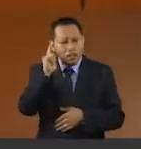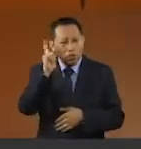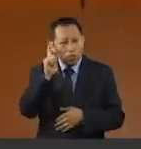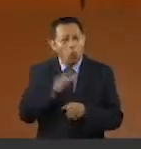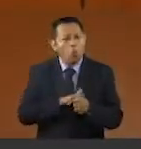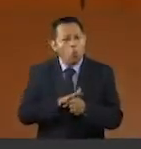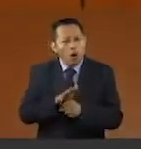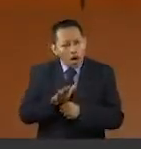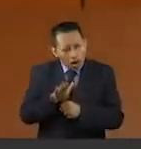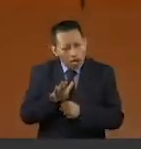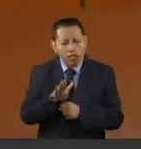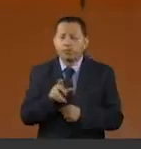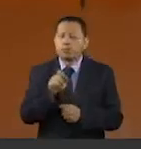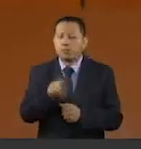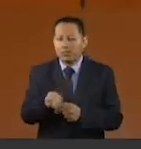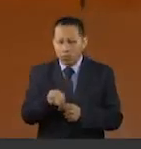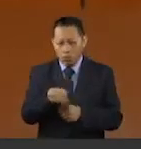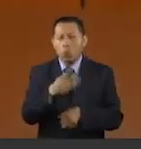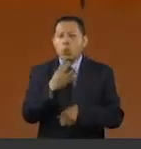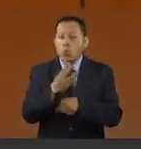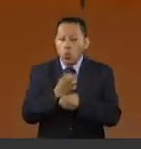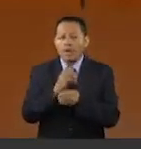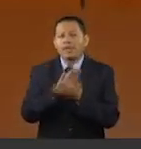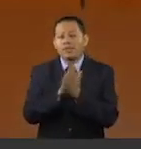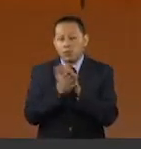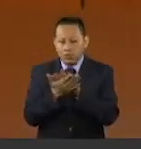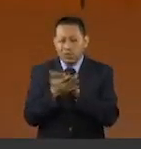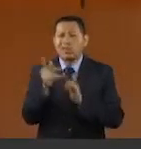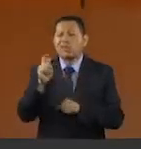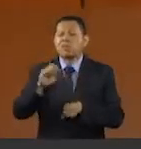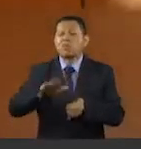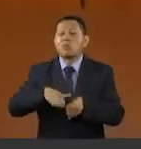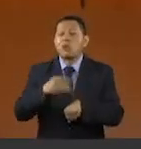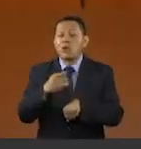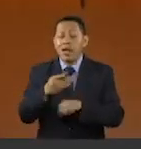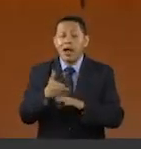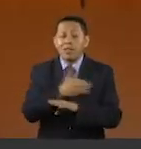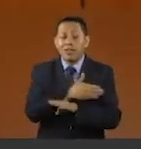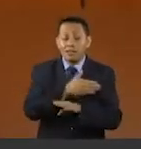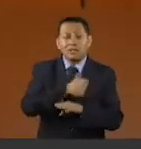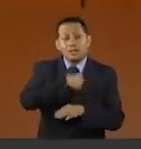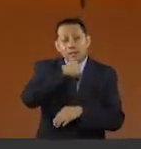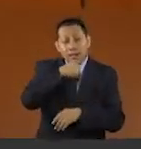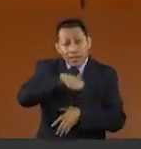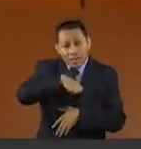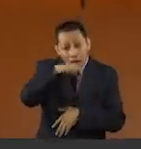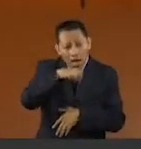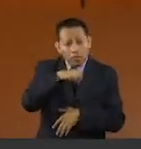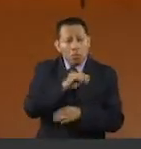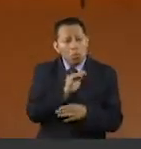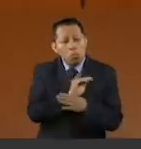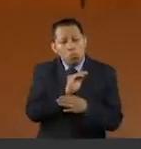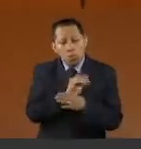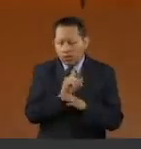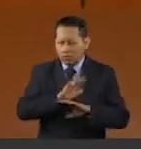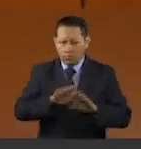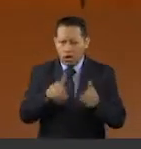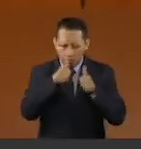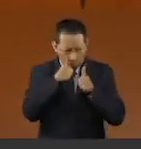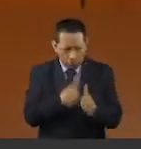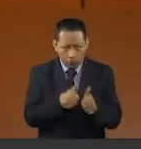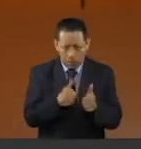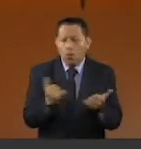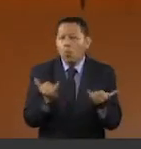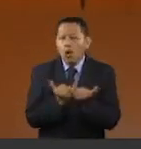cuarta transformación, la que sacó de la invisibilidad a los adultos mayores, la que sacó de la